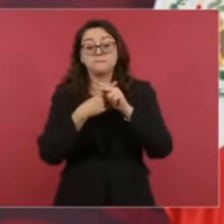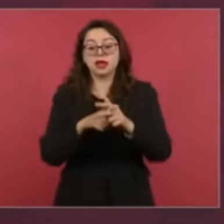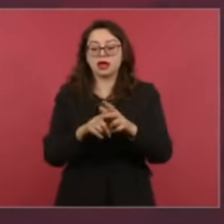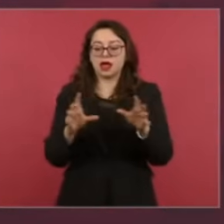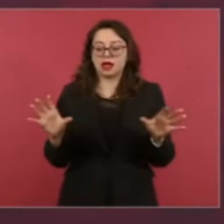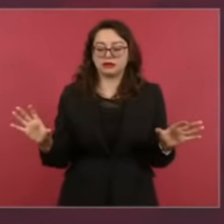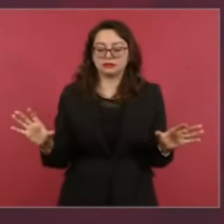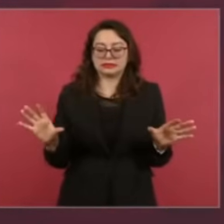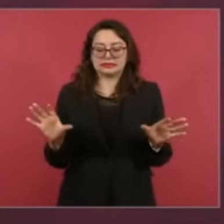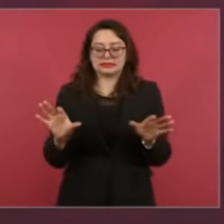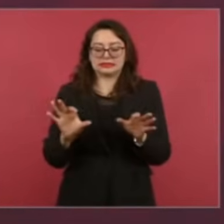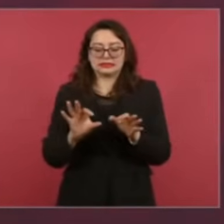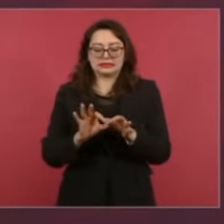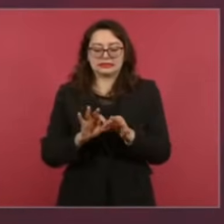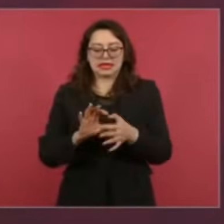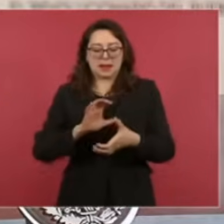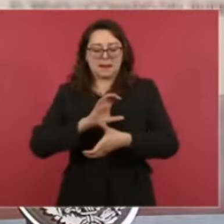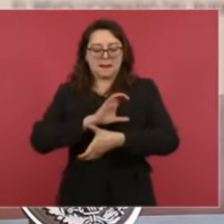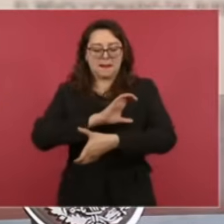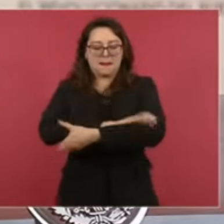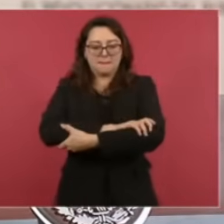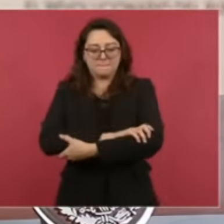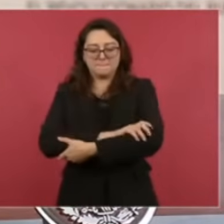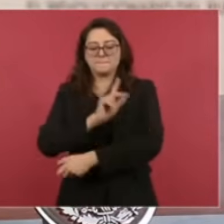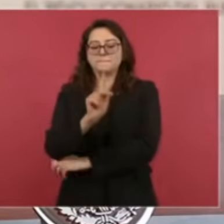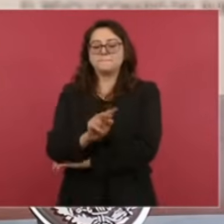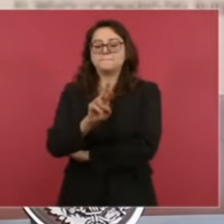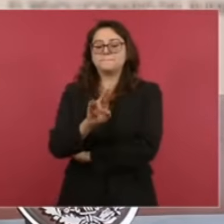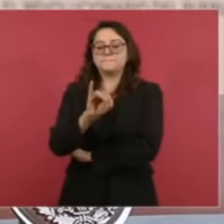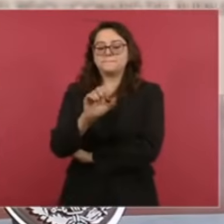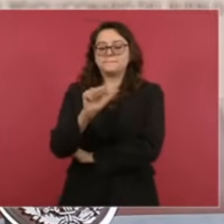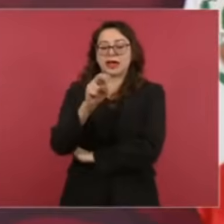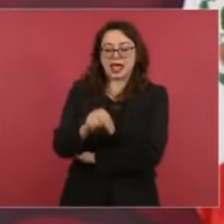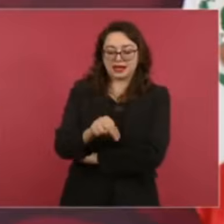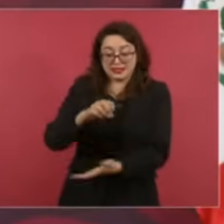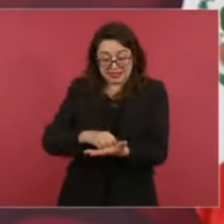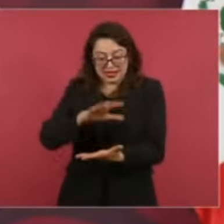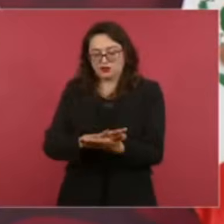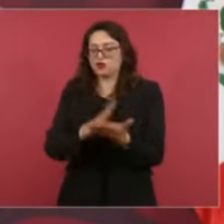nada más que no está registrado así, pero en los hechos